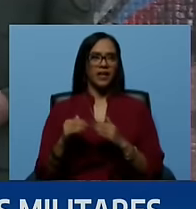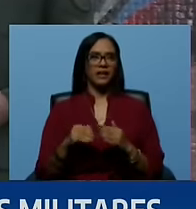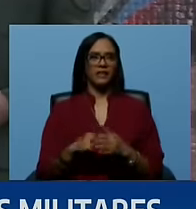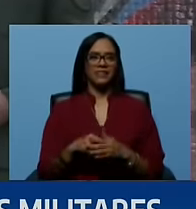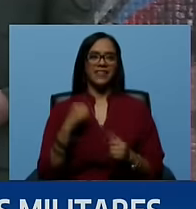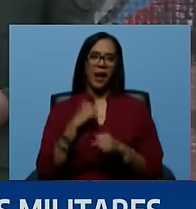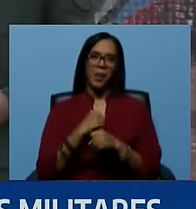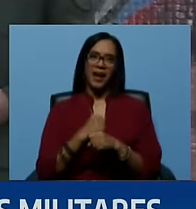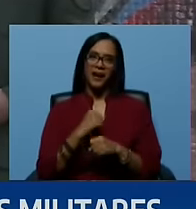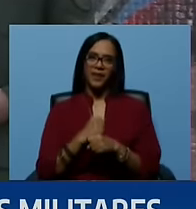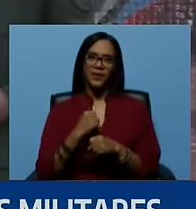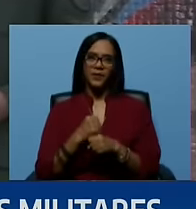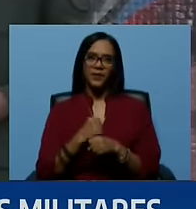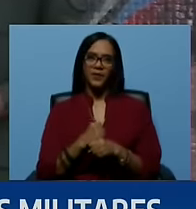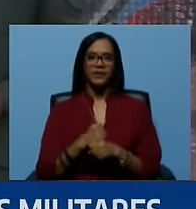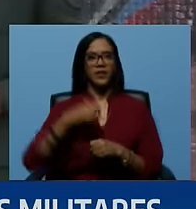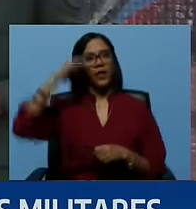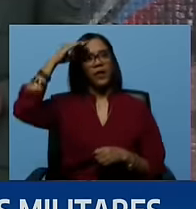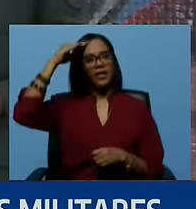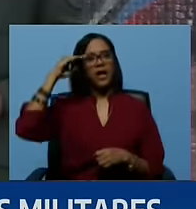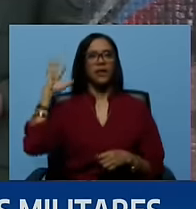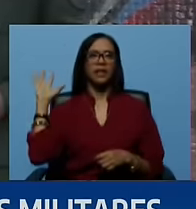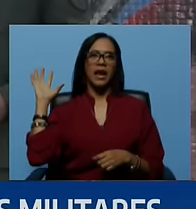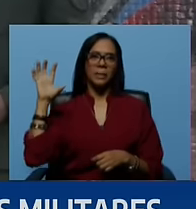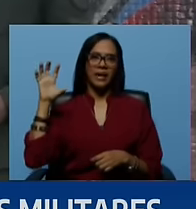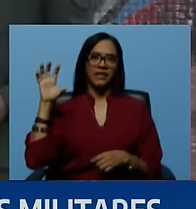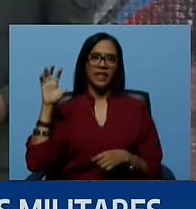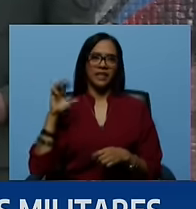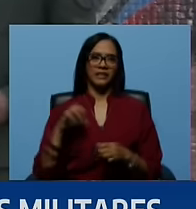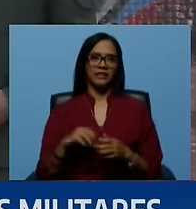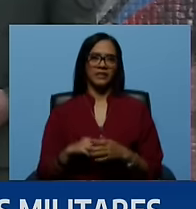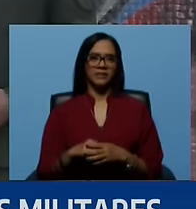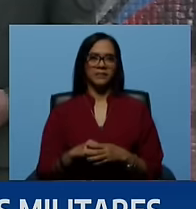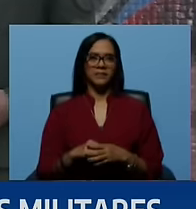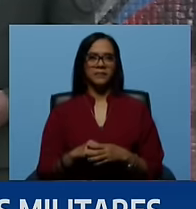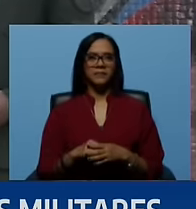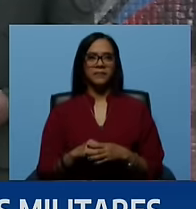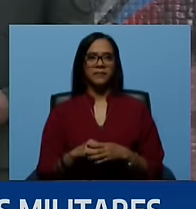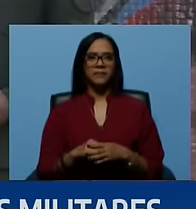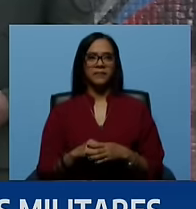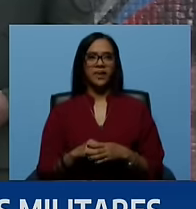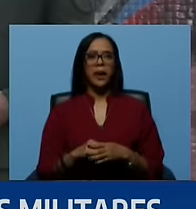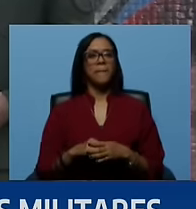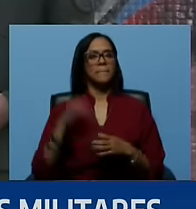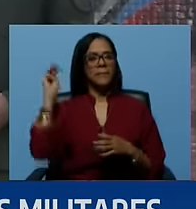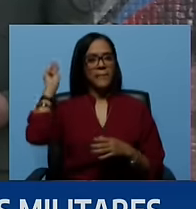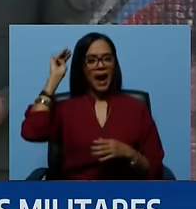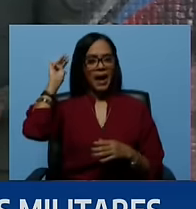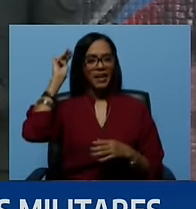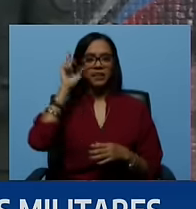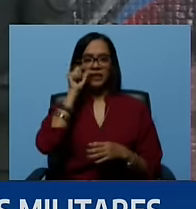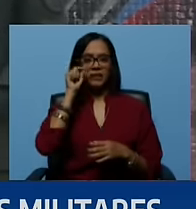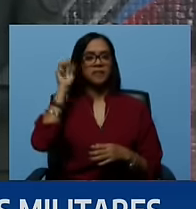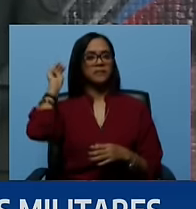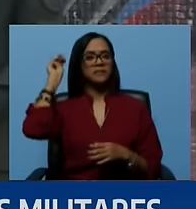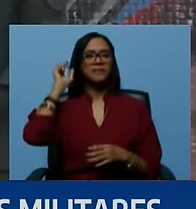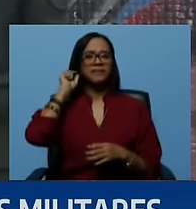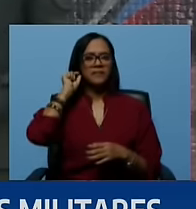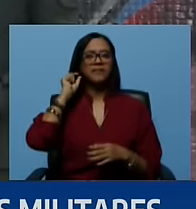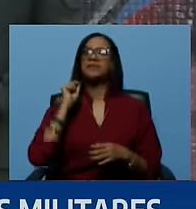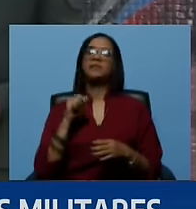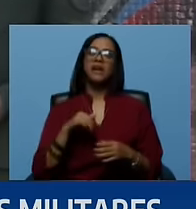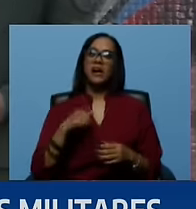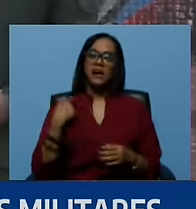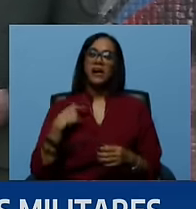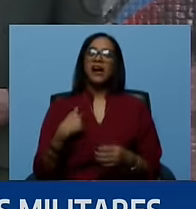trabajadores trabajadoras soldados de la patria maestras maestros lo que me queda